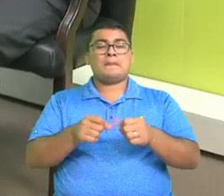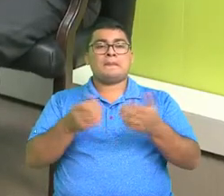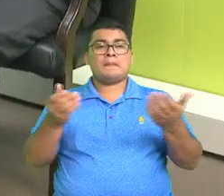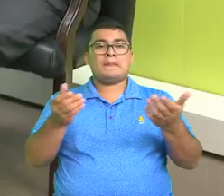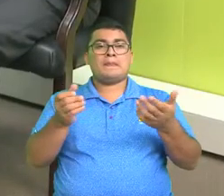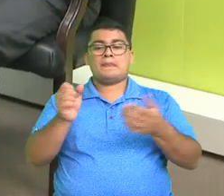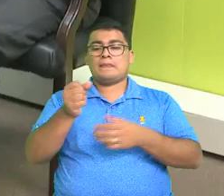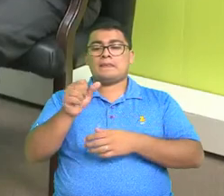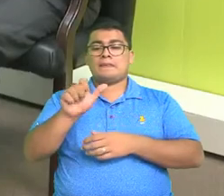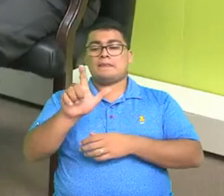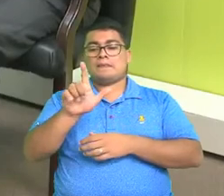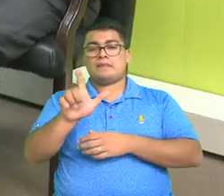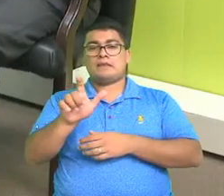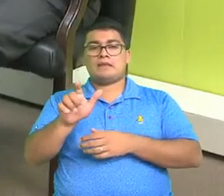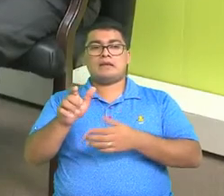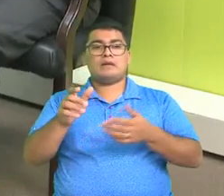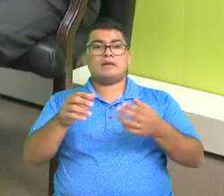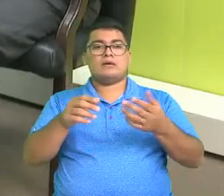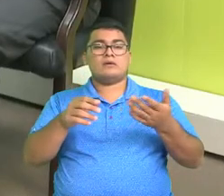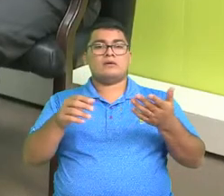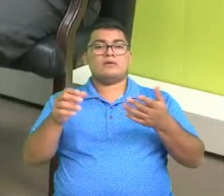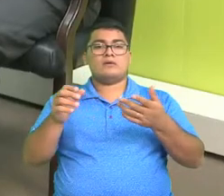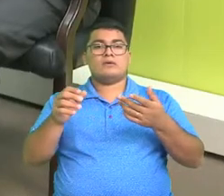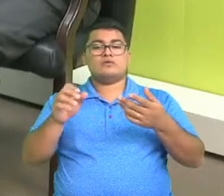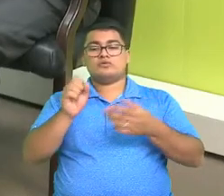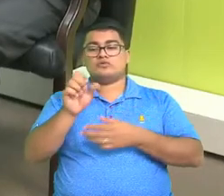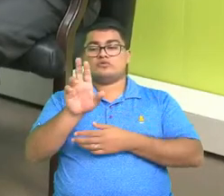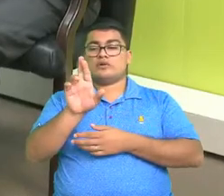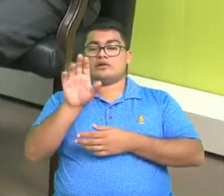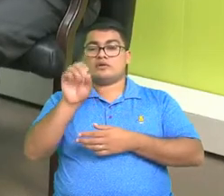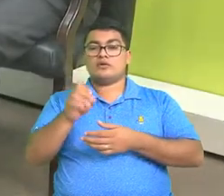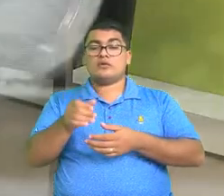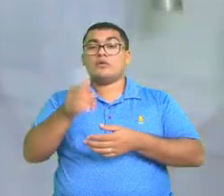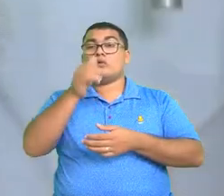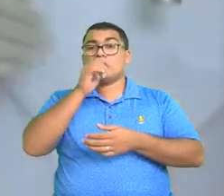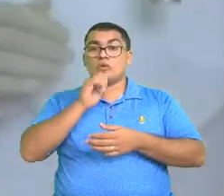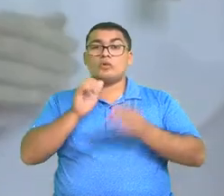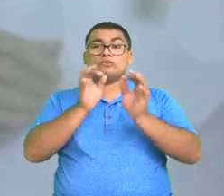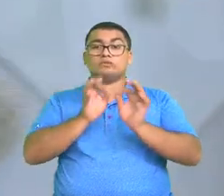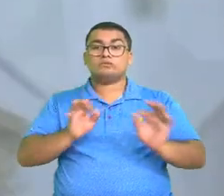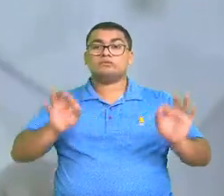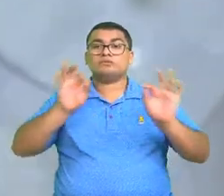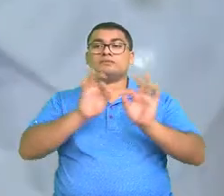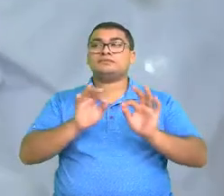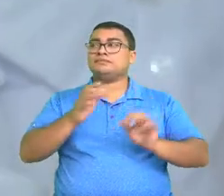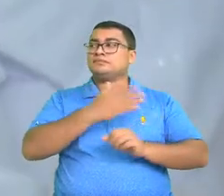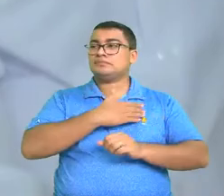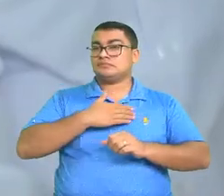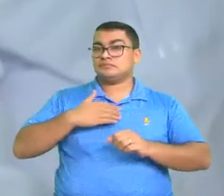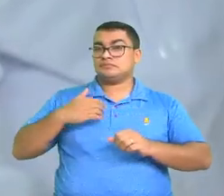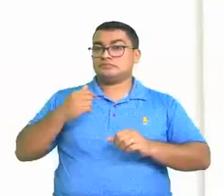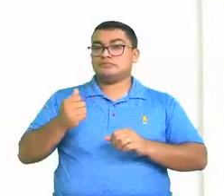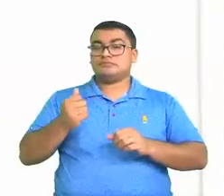las sales de rehidratación oral de baja osmolaridad, ¿verdad?, son muy efectivas, ¿verdad?, y mejor toleradas que las